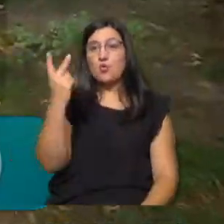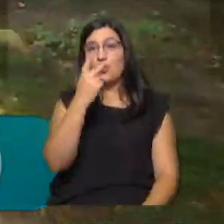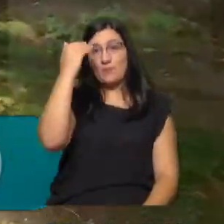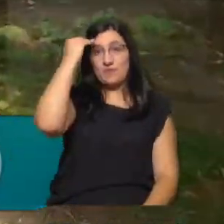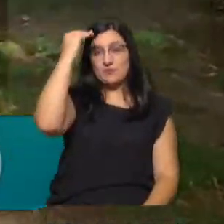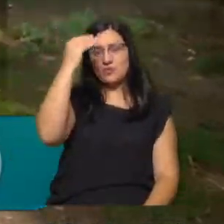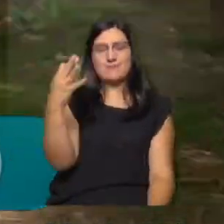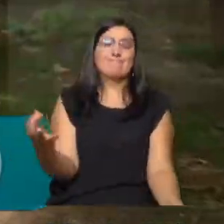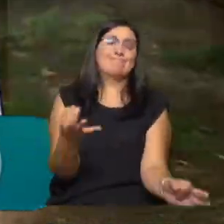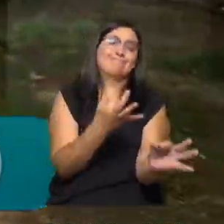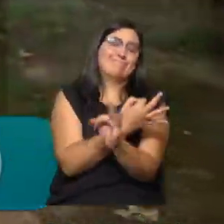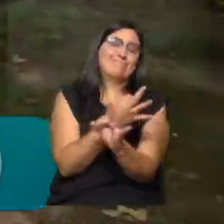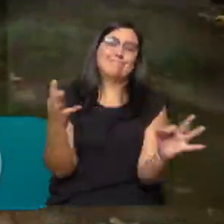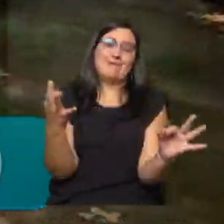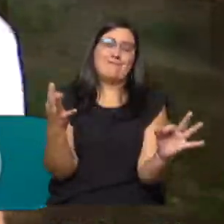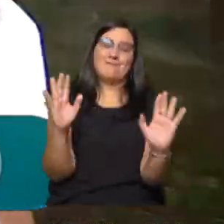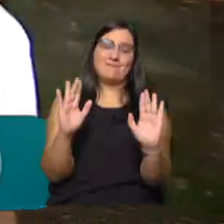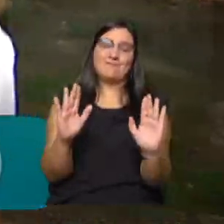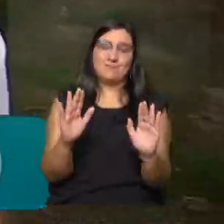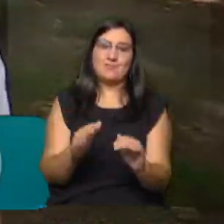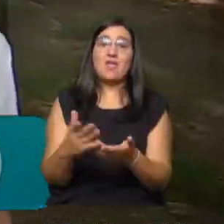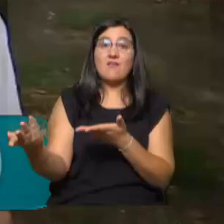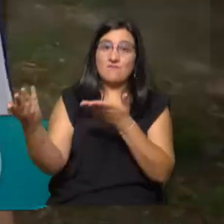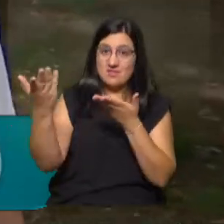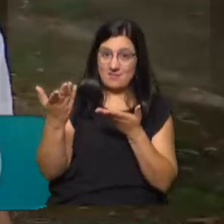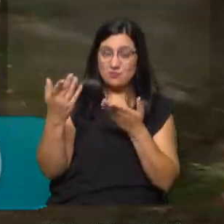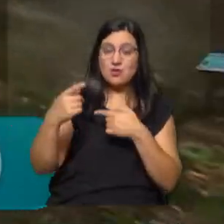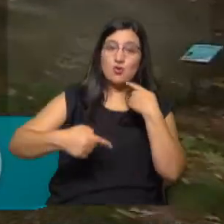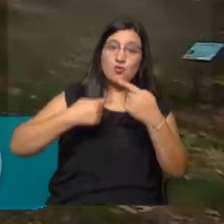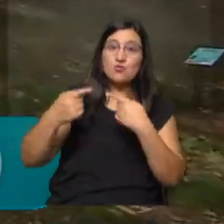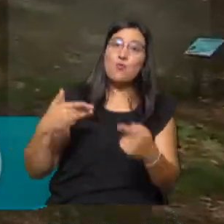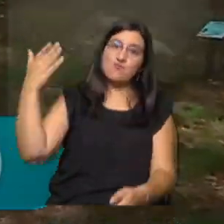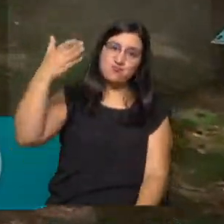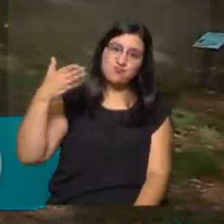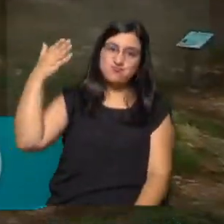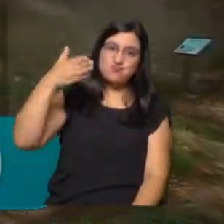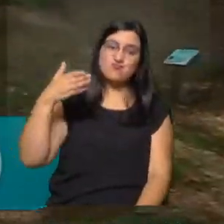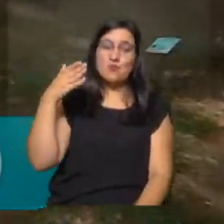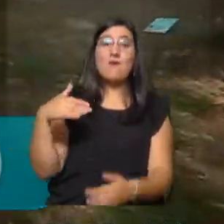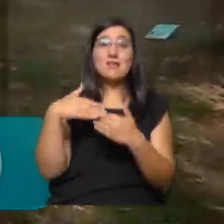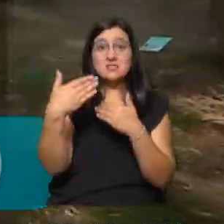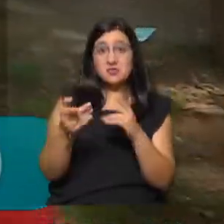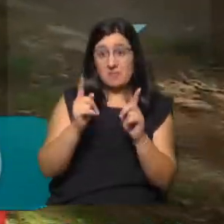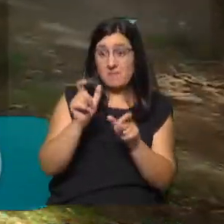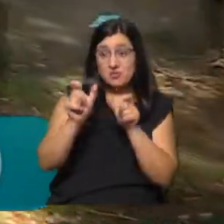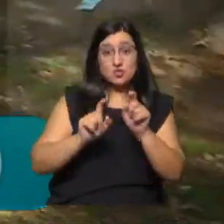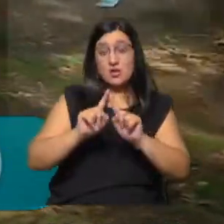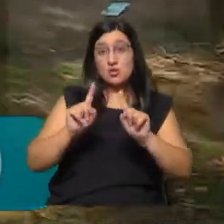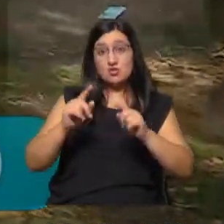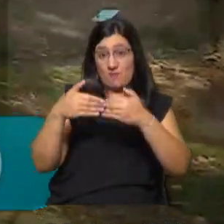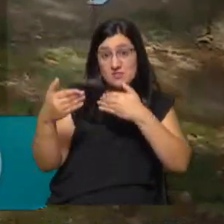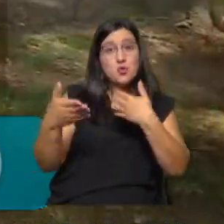profesores espectaculares. Así que invitamos a que sigan concurriendo los vecinos y los no vecinos a sumarse